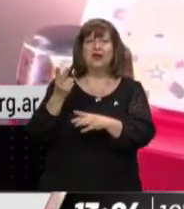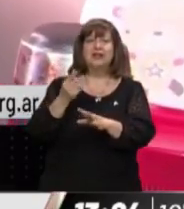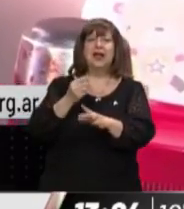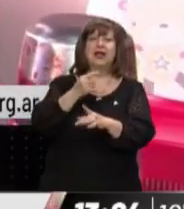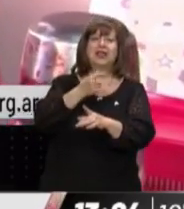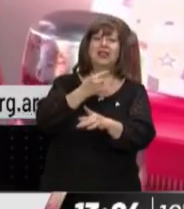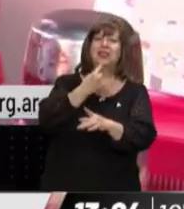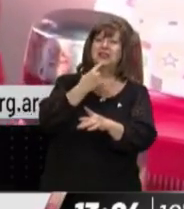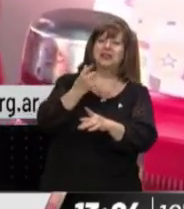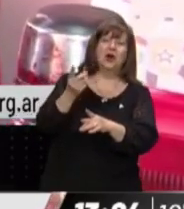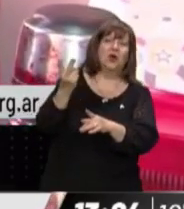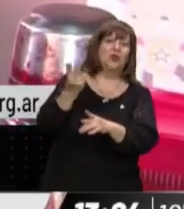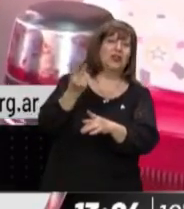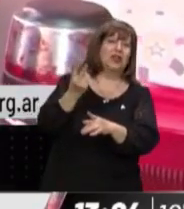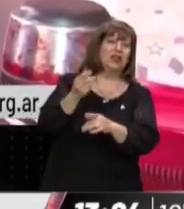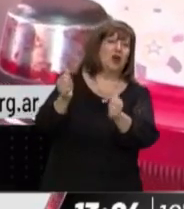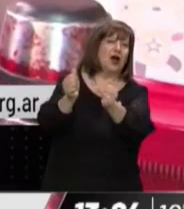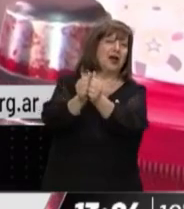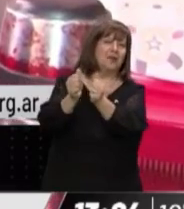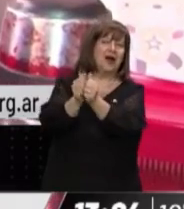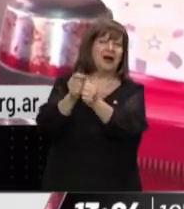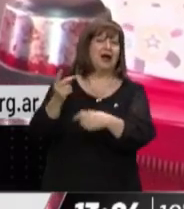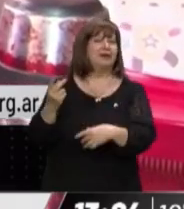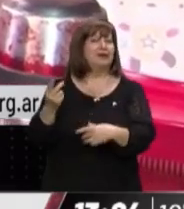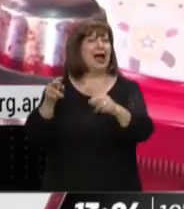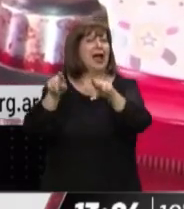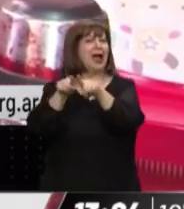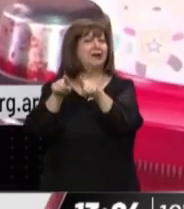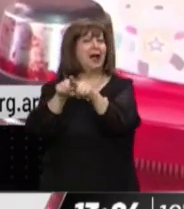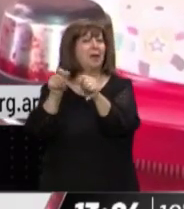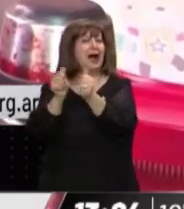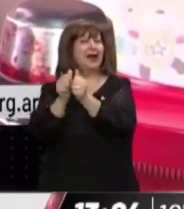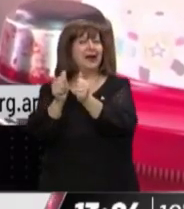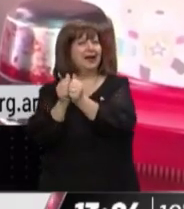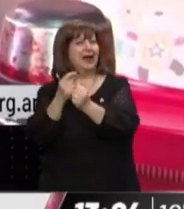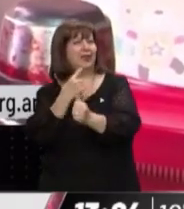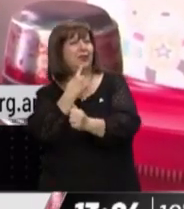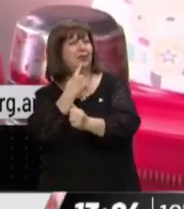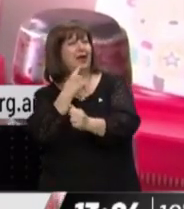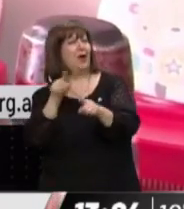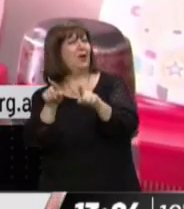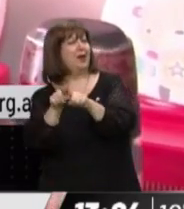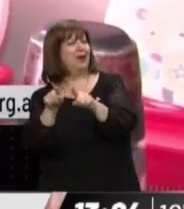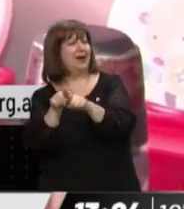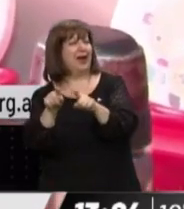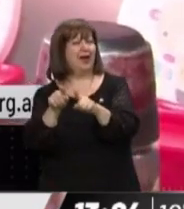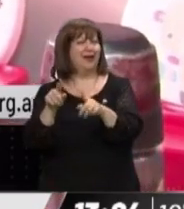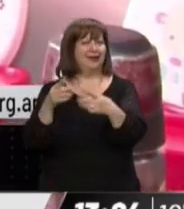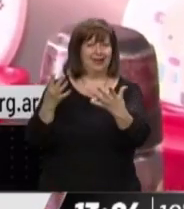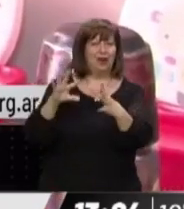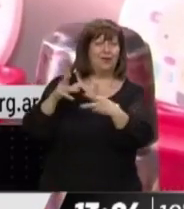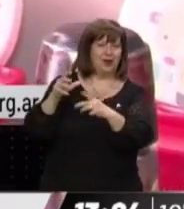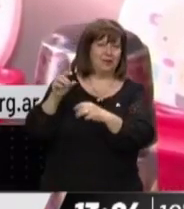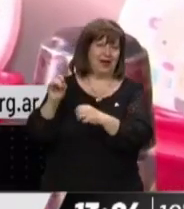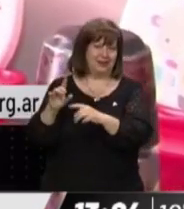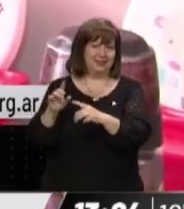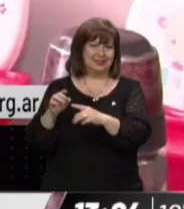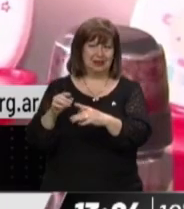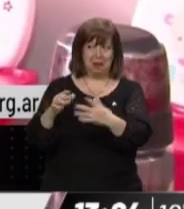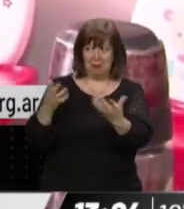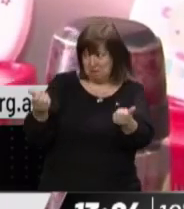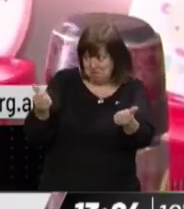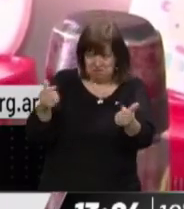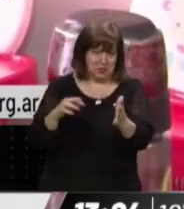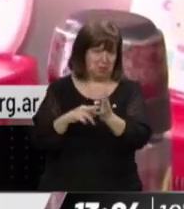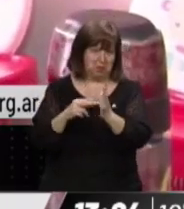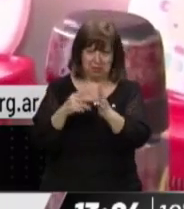Pero no lo pueden creer. A nosotros no nos afecta ninguna, pero es como que ya, sí, ella es mi hermana. O sea, igual, no, déjame decirte algo, si fueran hermanos,